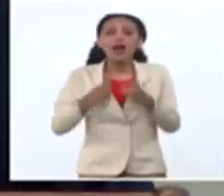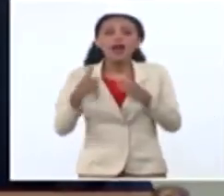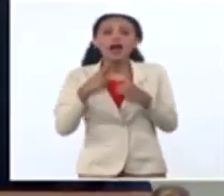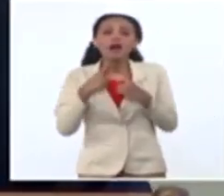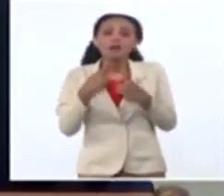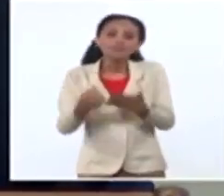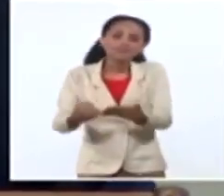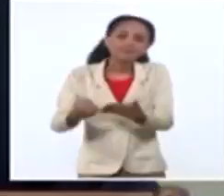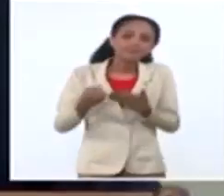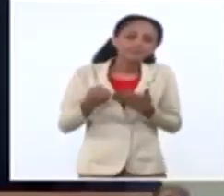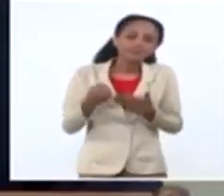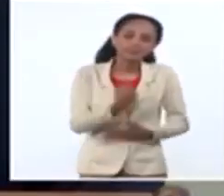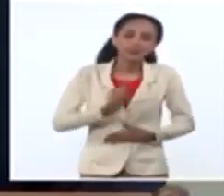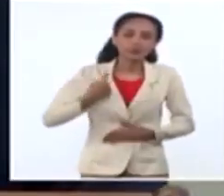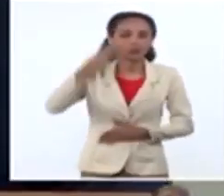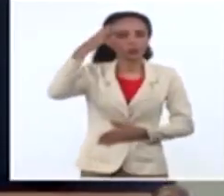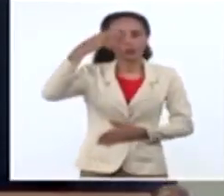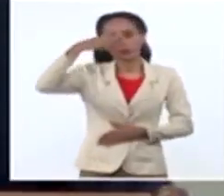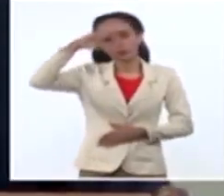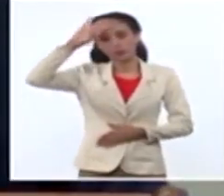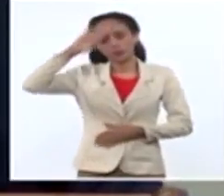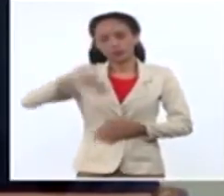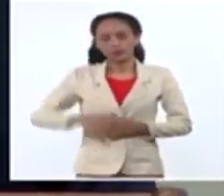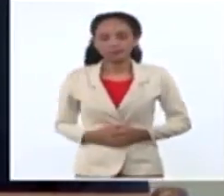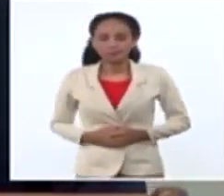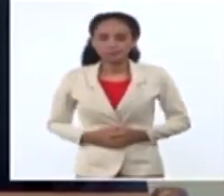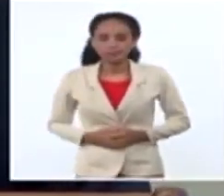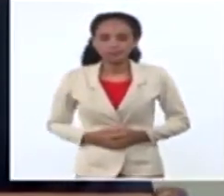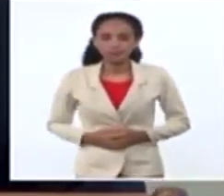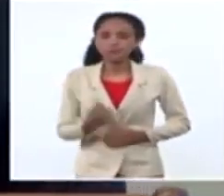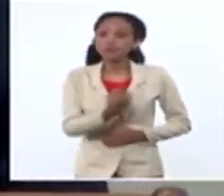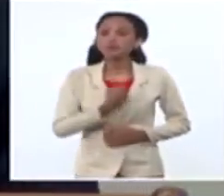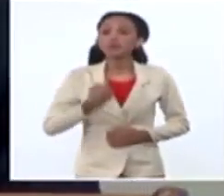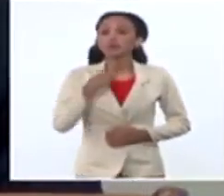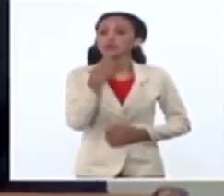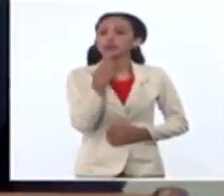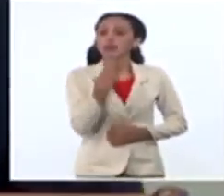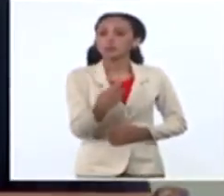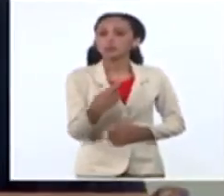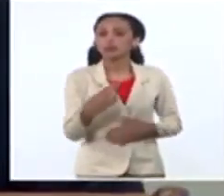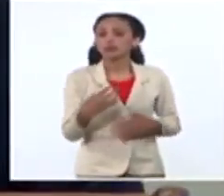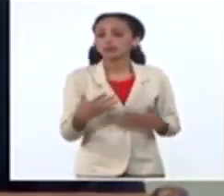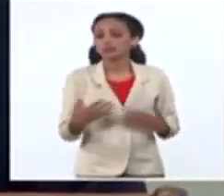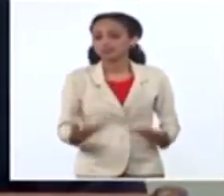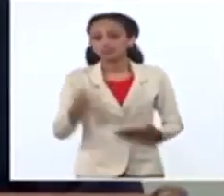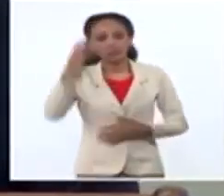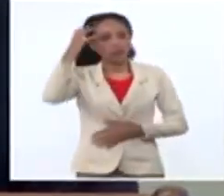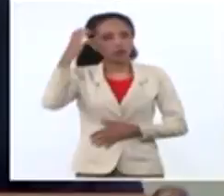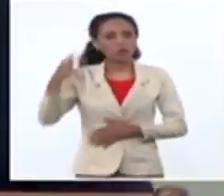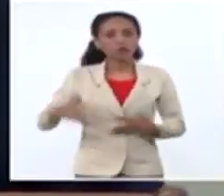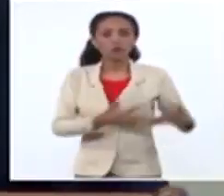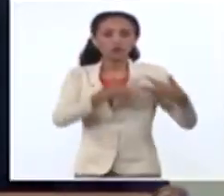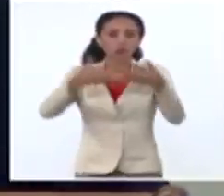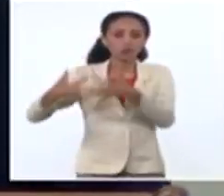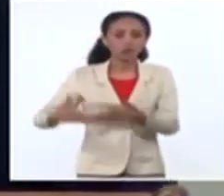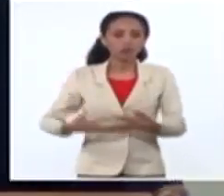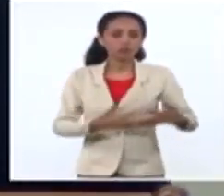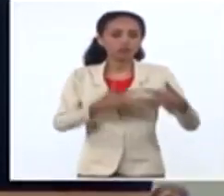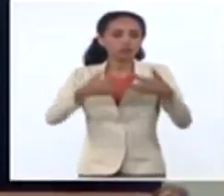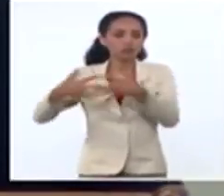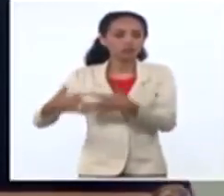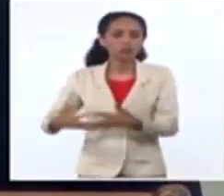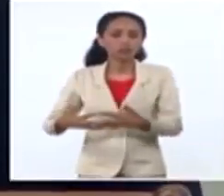dirección correcta. Hemos respondido al gobierno de los Estados Unidos con